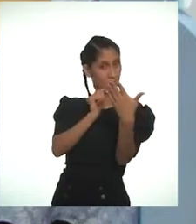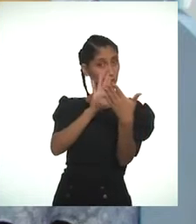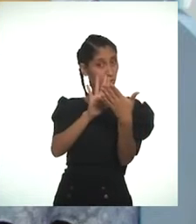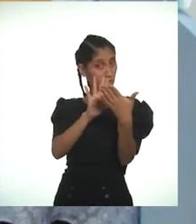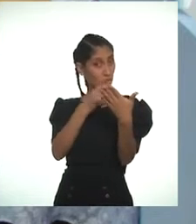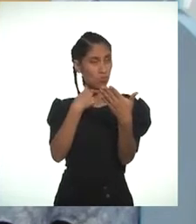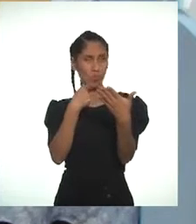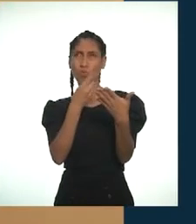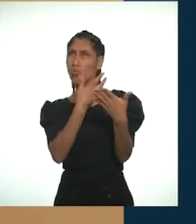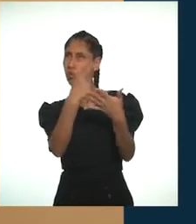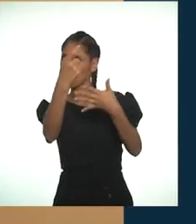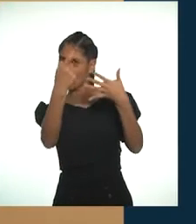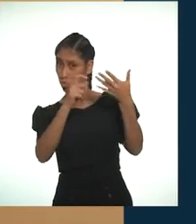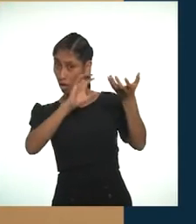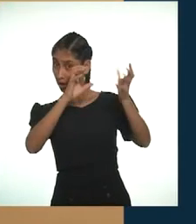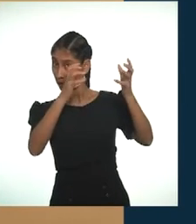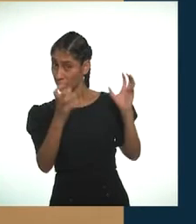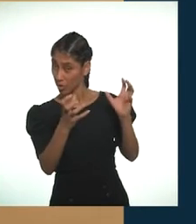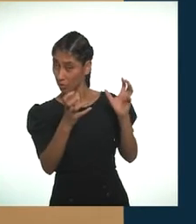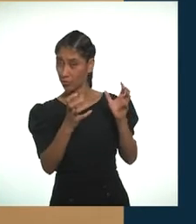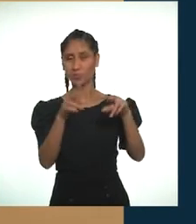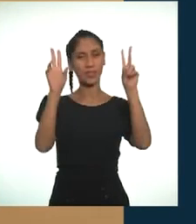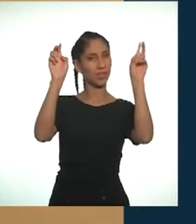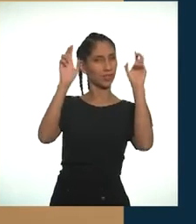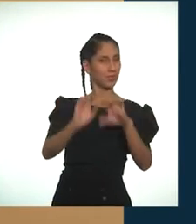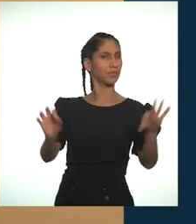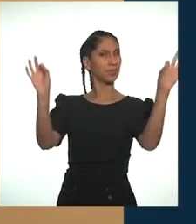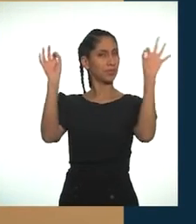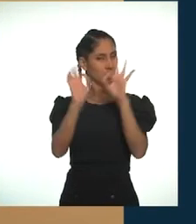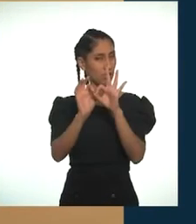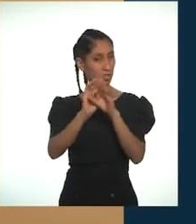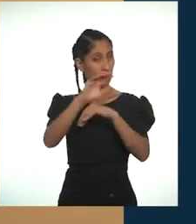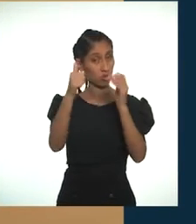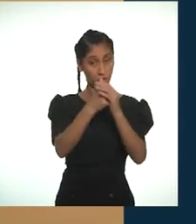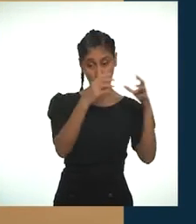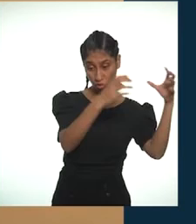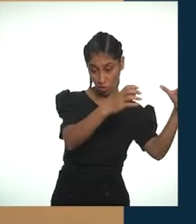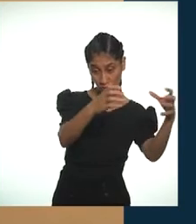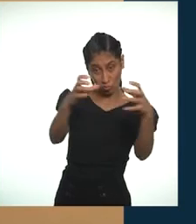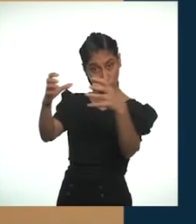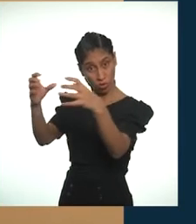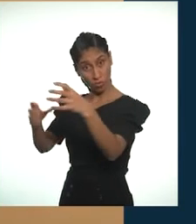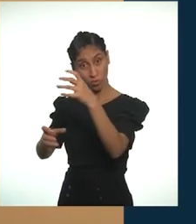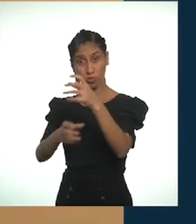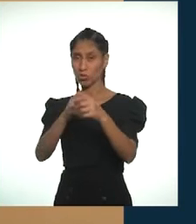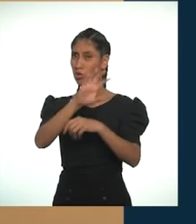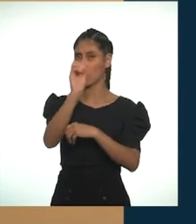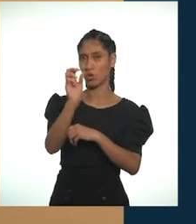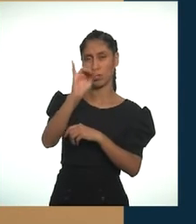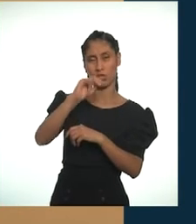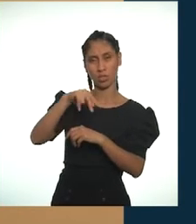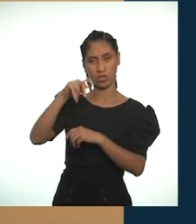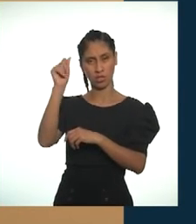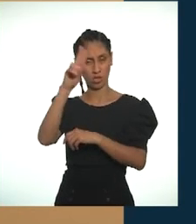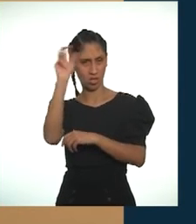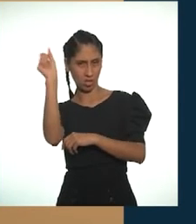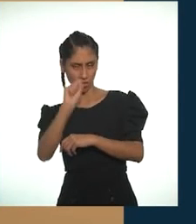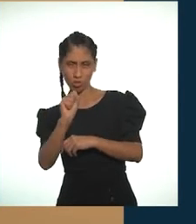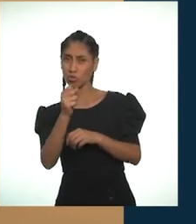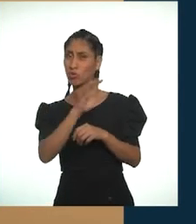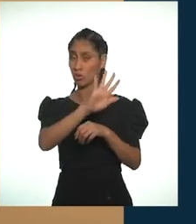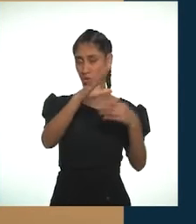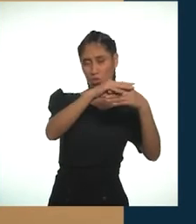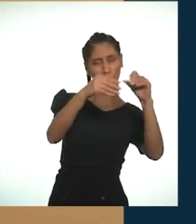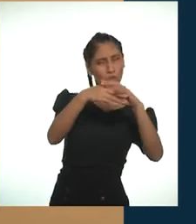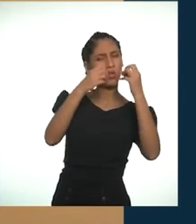ha cambiado. Es un tema importante. Los pueblos originarios tienen una historia muy rica,